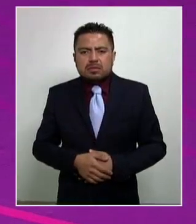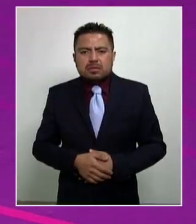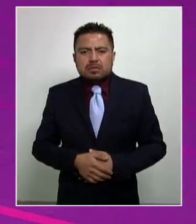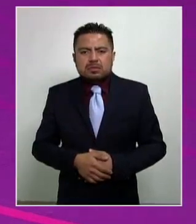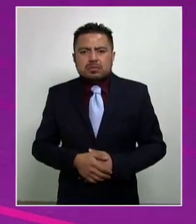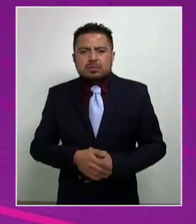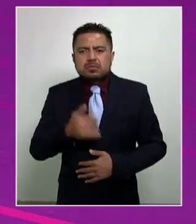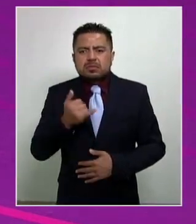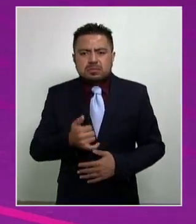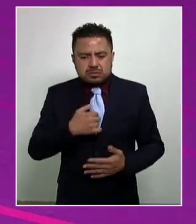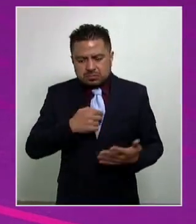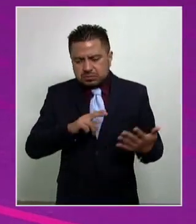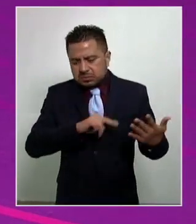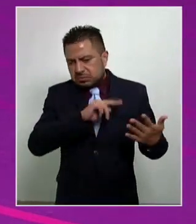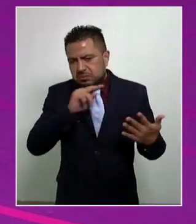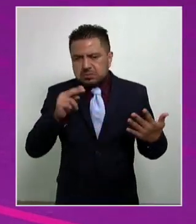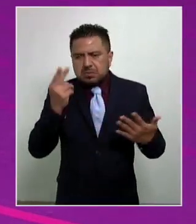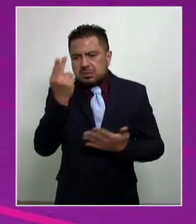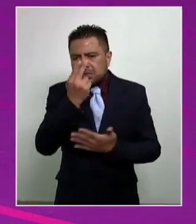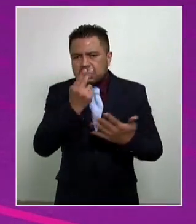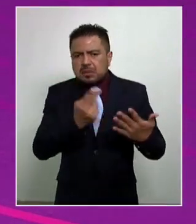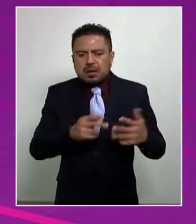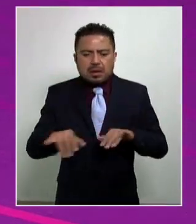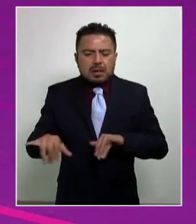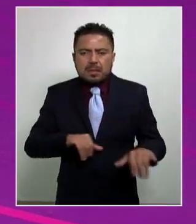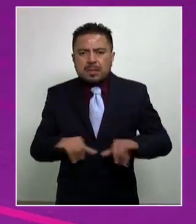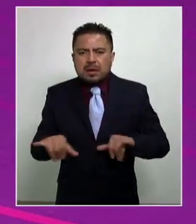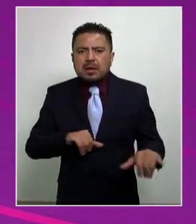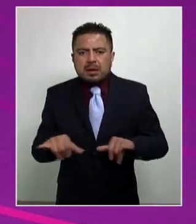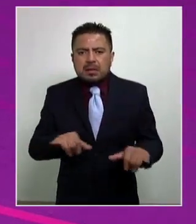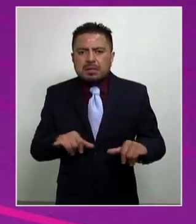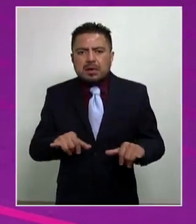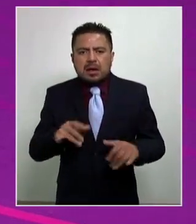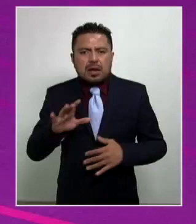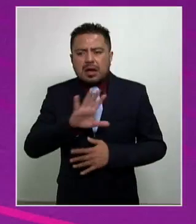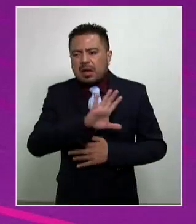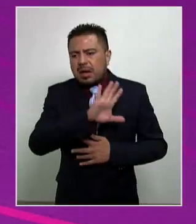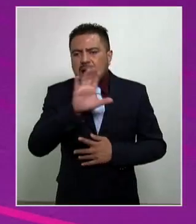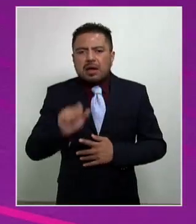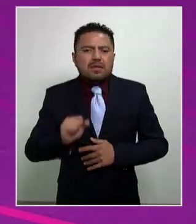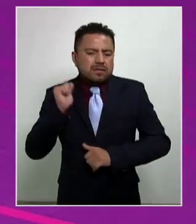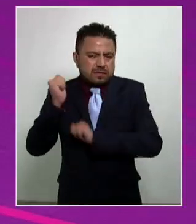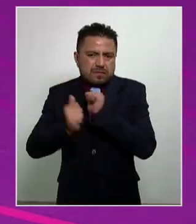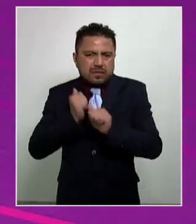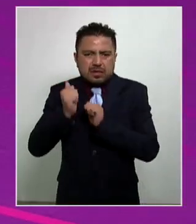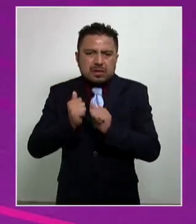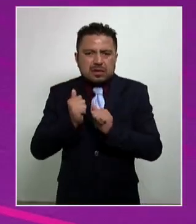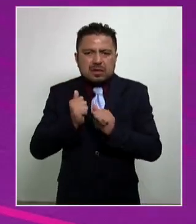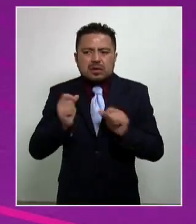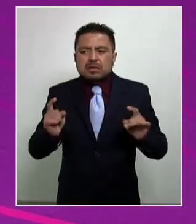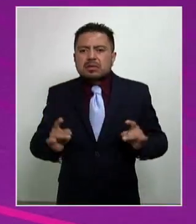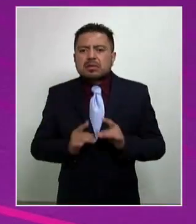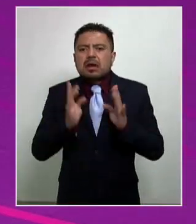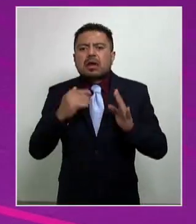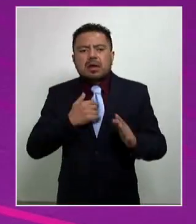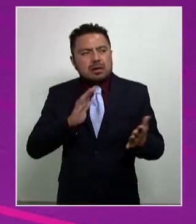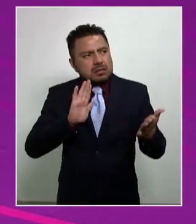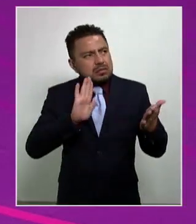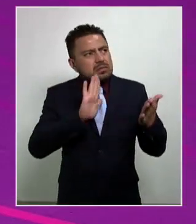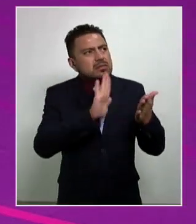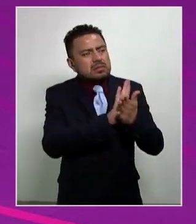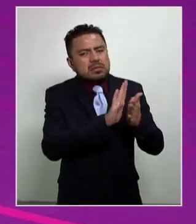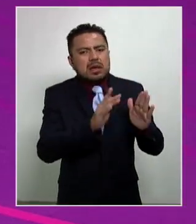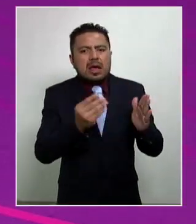he dibujado una mapa de África y que pegué así en la pared de la